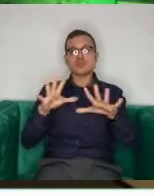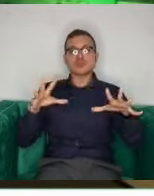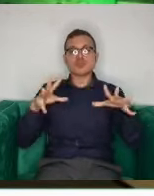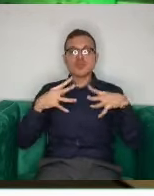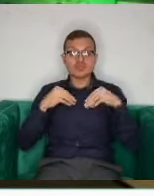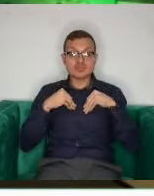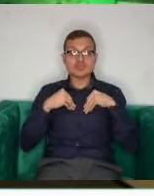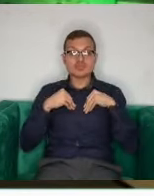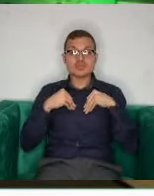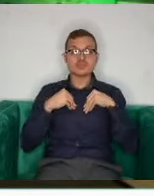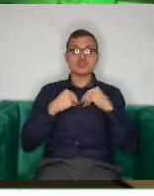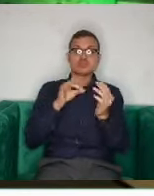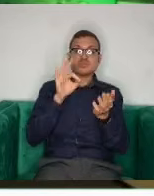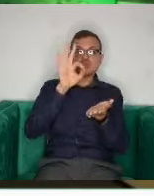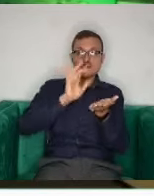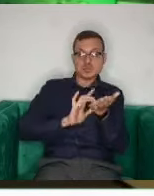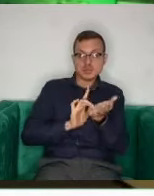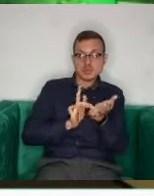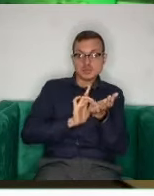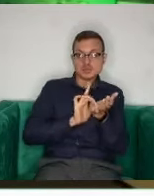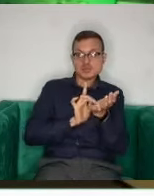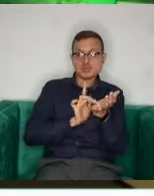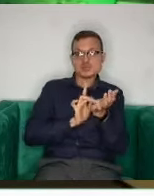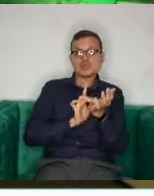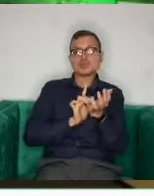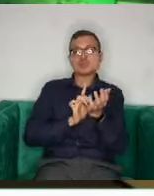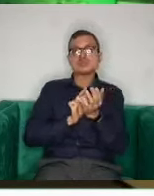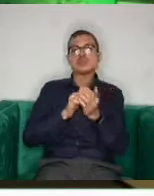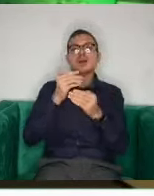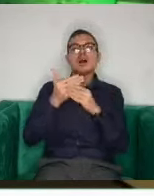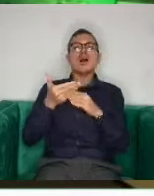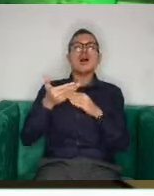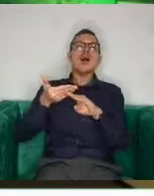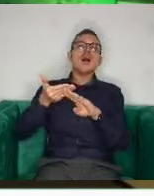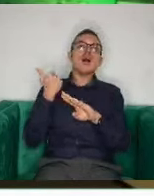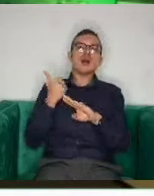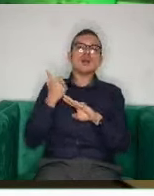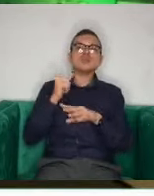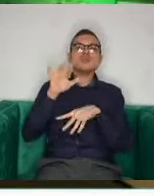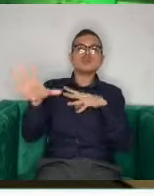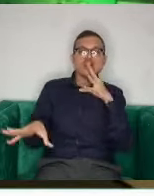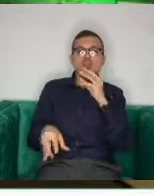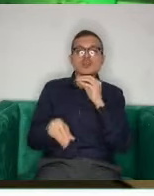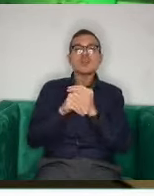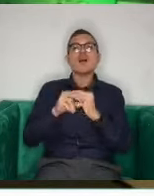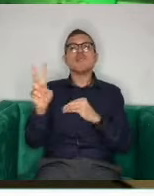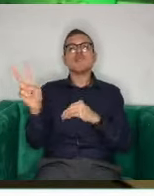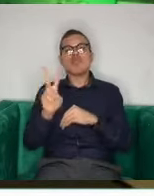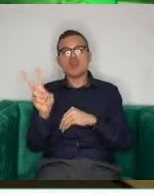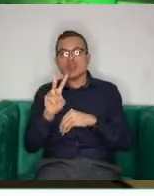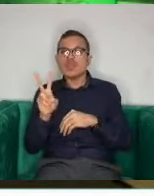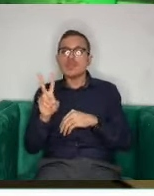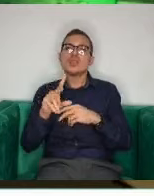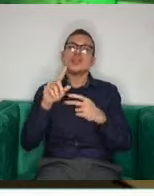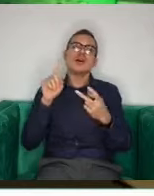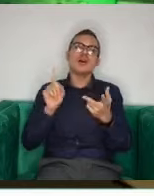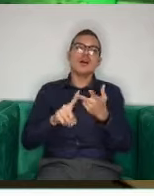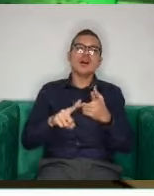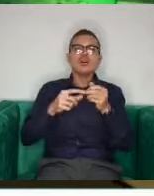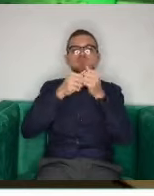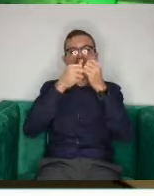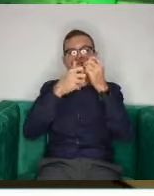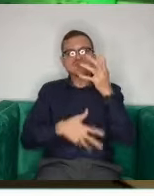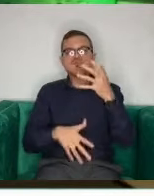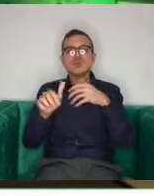a su dieta, uh-huh. antes de incorporar cualquier suplemento oral, la cúrcuma también, que